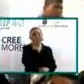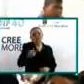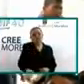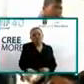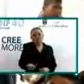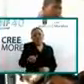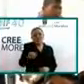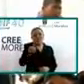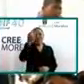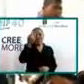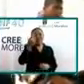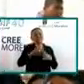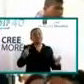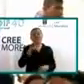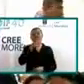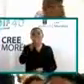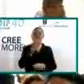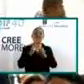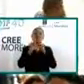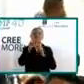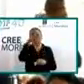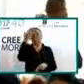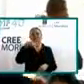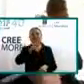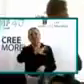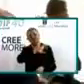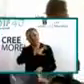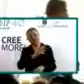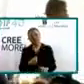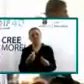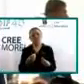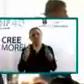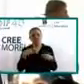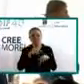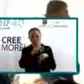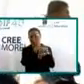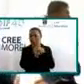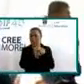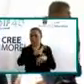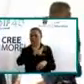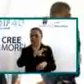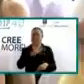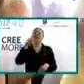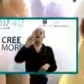gran conductora. Ella sabe que le tenemos una gran estimación personal y de mucho afecto a Paola